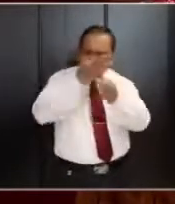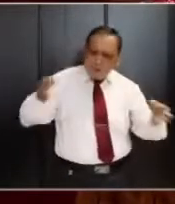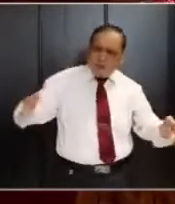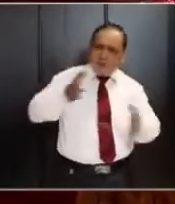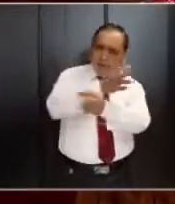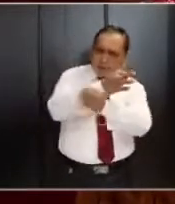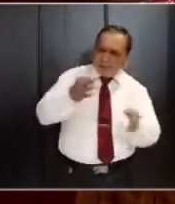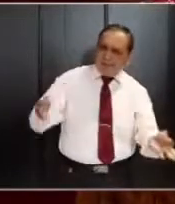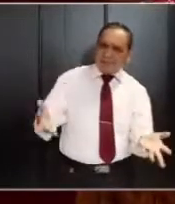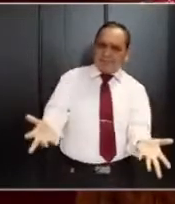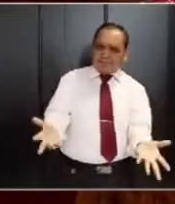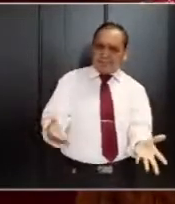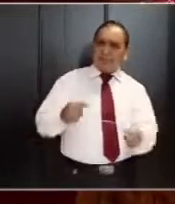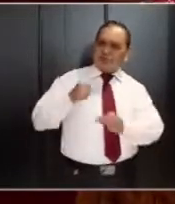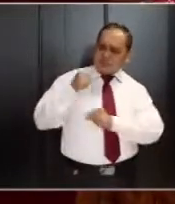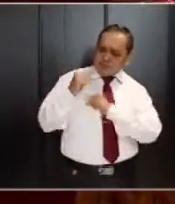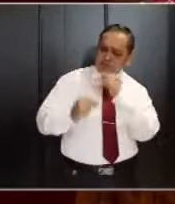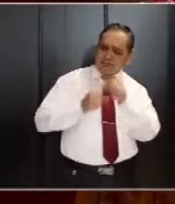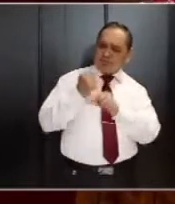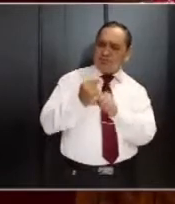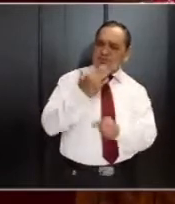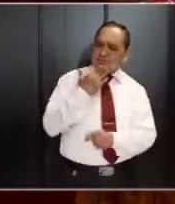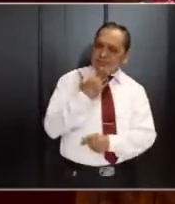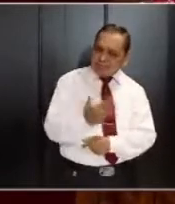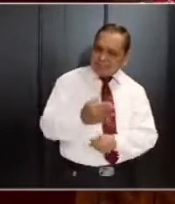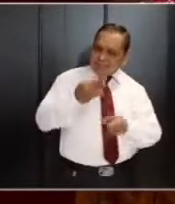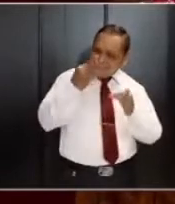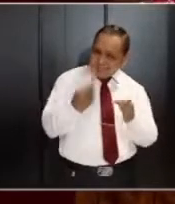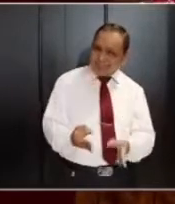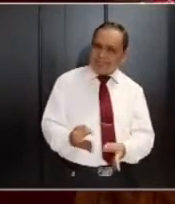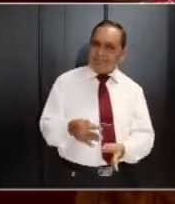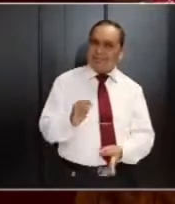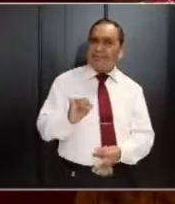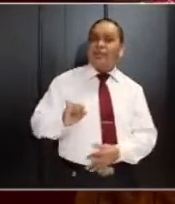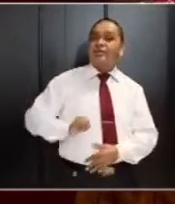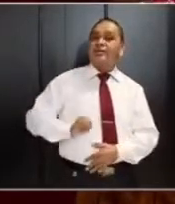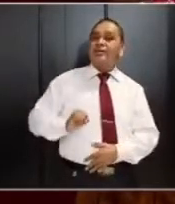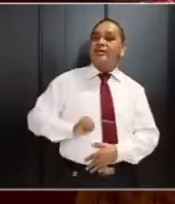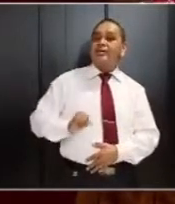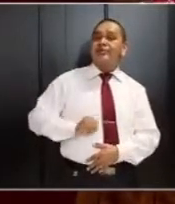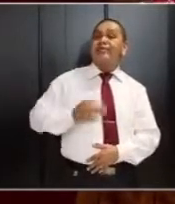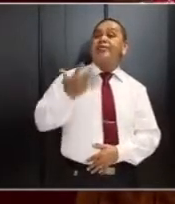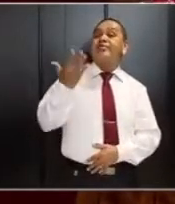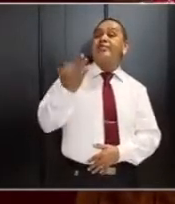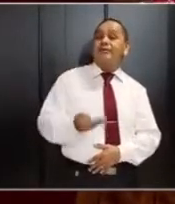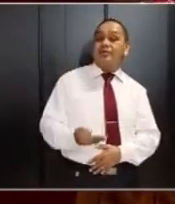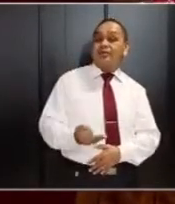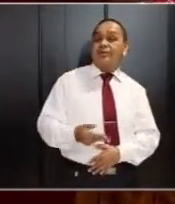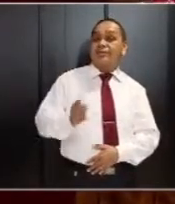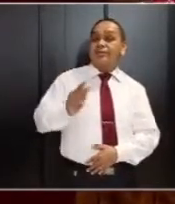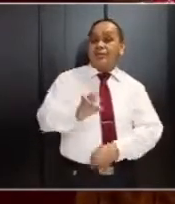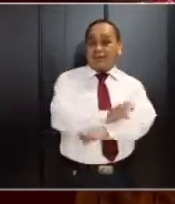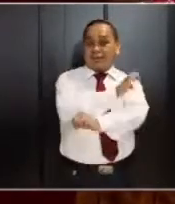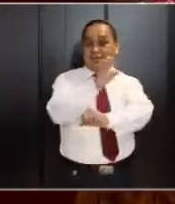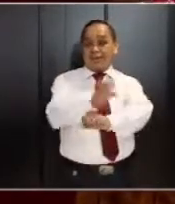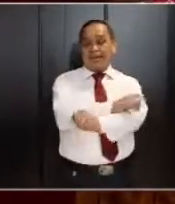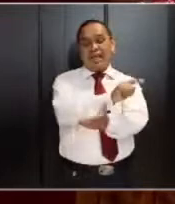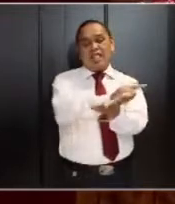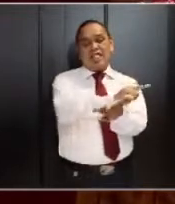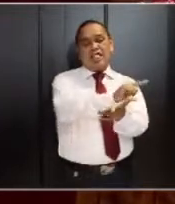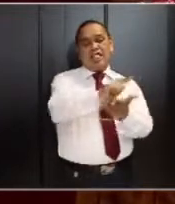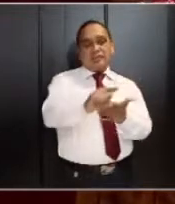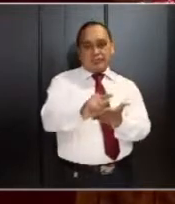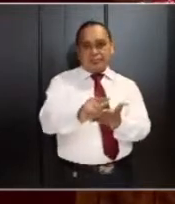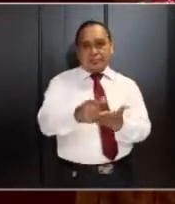Así que pues ahí vamos bien, y sobre todo nos interesa mucho lo que tú dices, implementación de energías limpias. Pues que nos